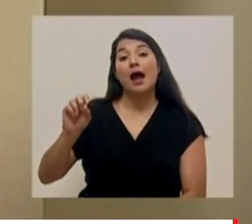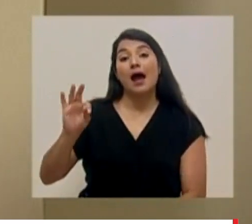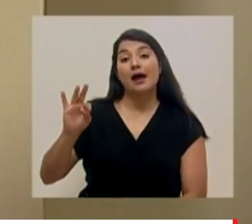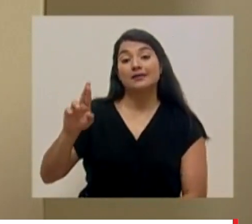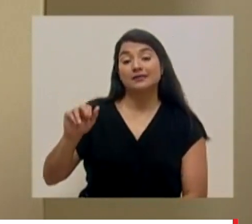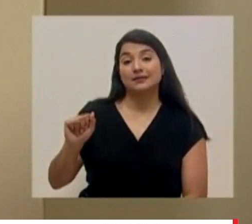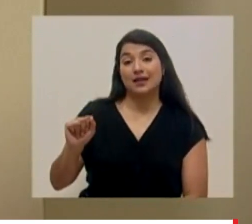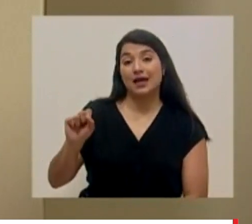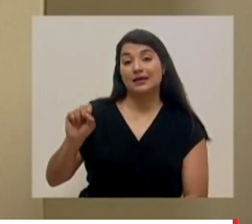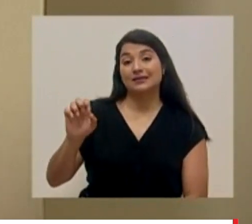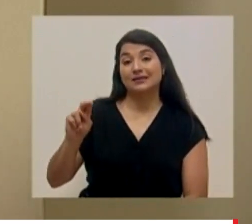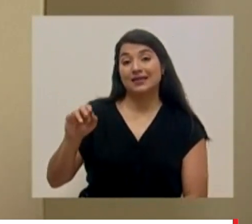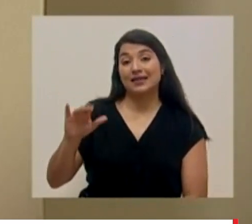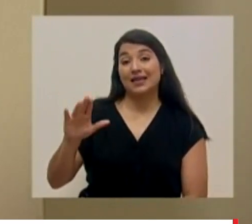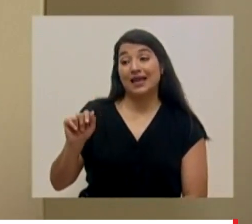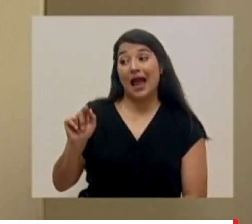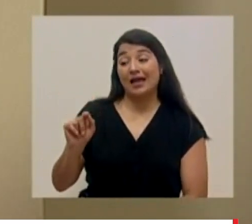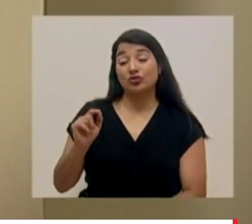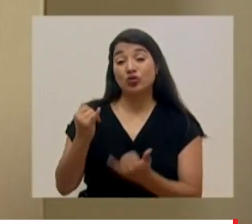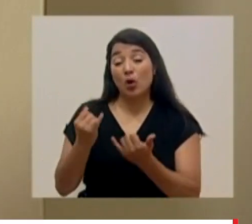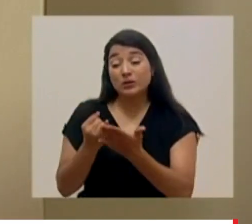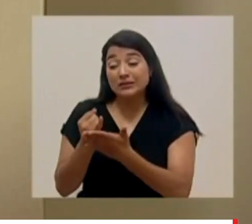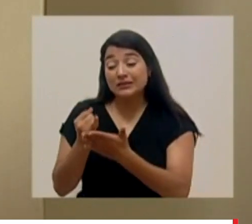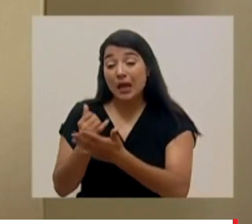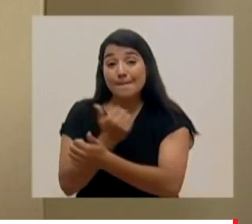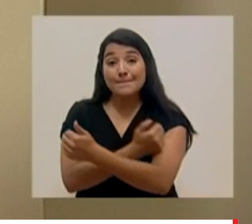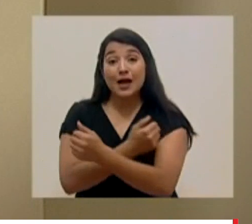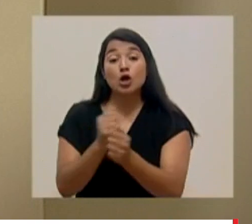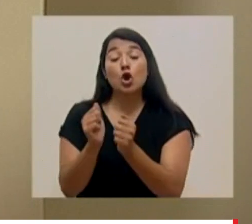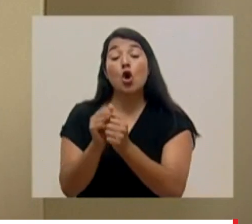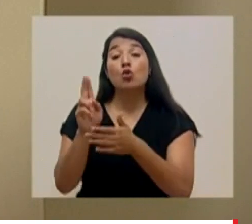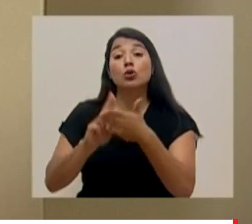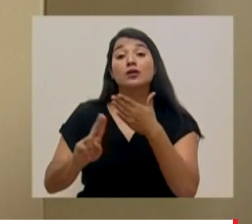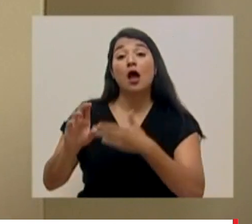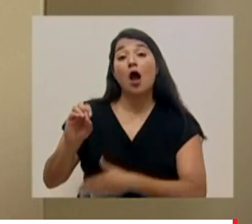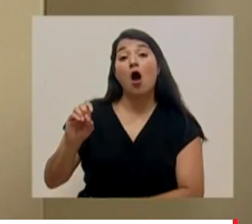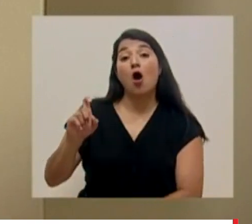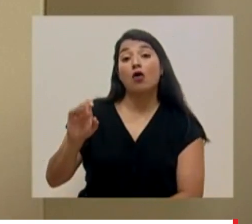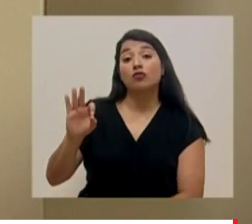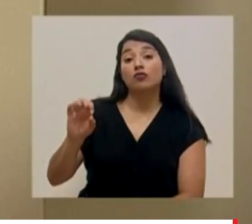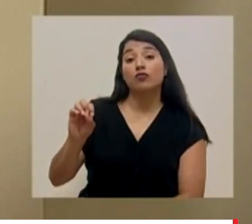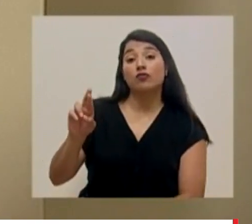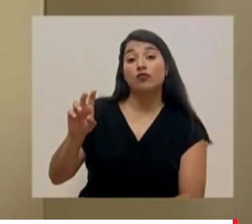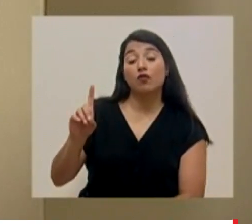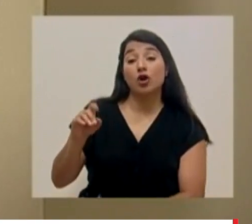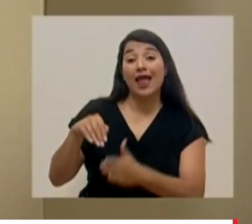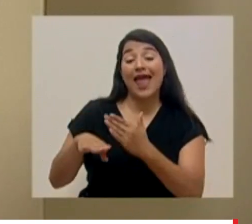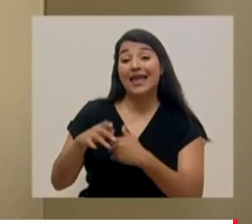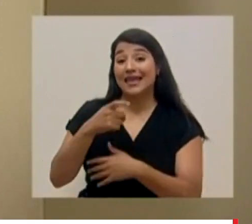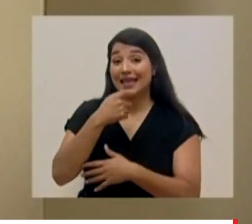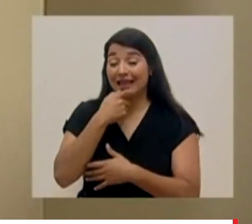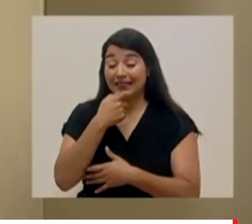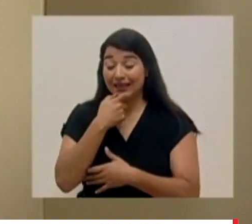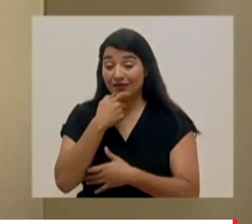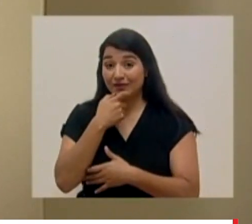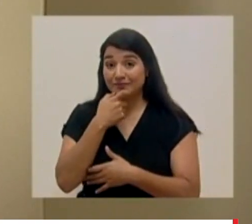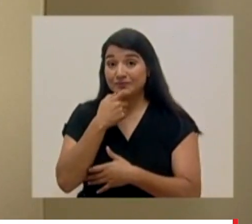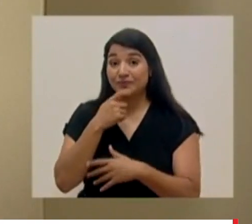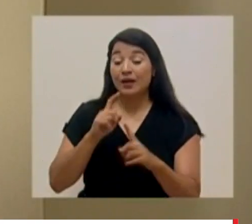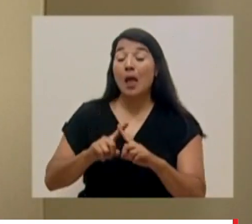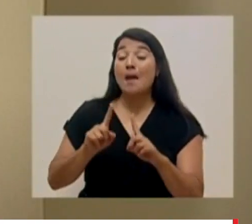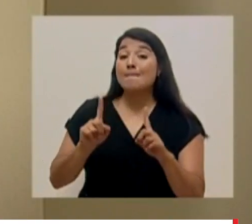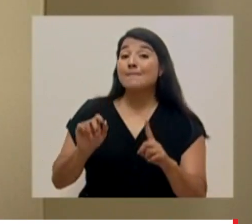que está desarrollando esta vacuna conjuntamente con la Universidad de Oxford en Inglaterra. Pero lo que esto